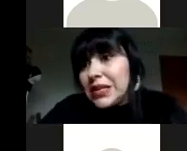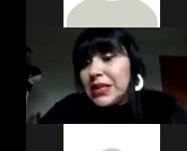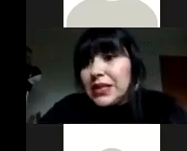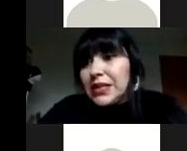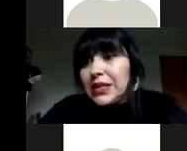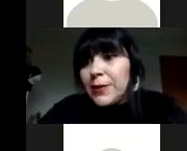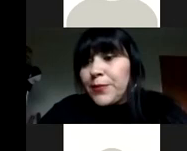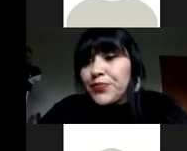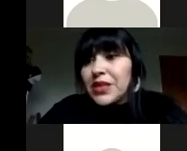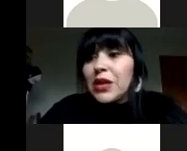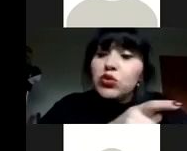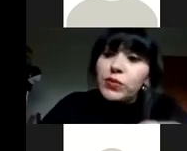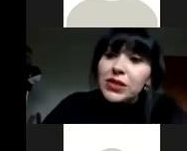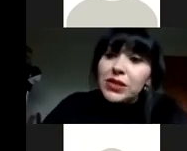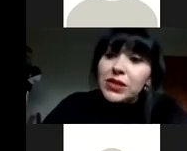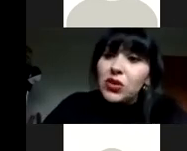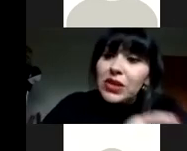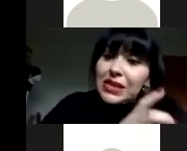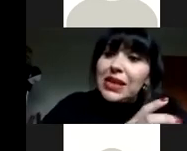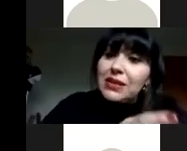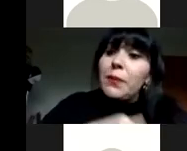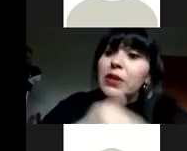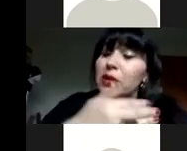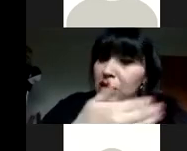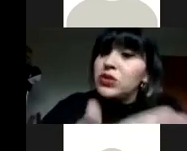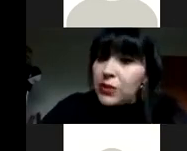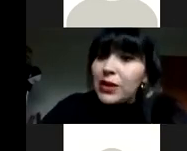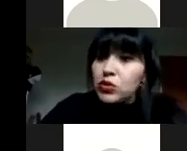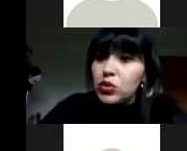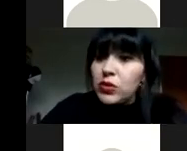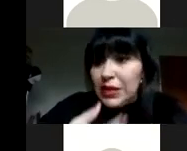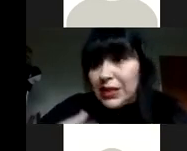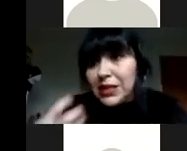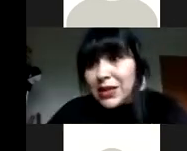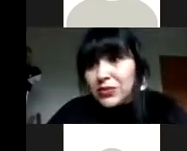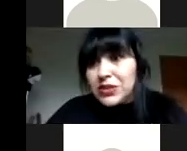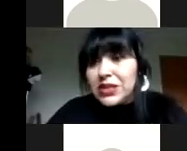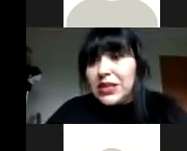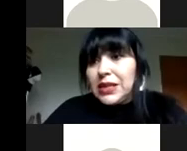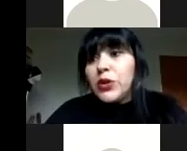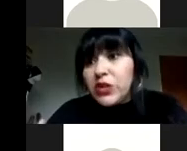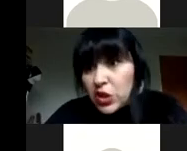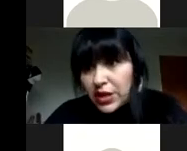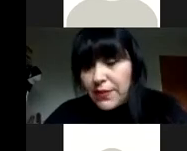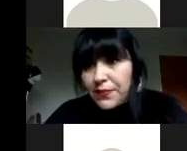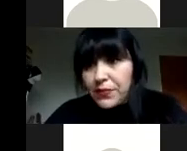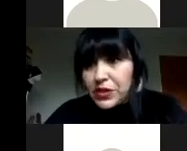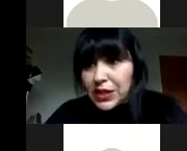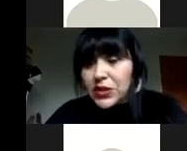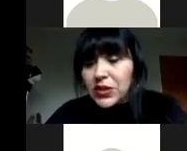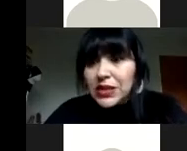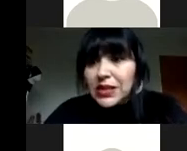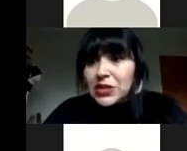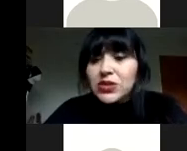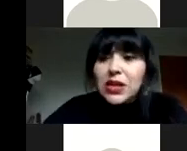están, están consumiendo y quieren continuar el consumo y quedaron sin provisiones,